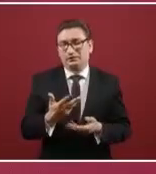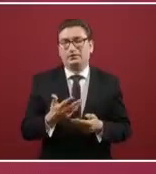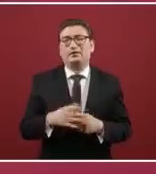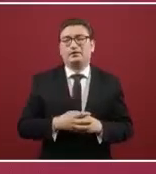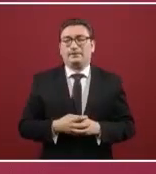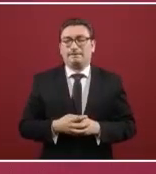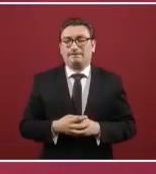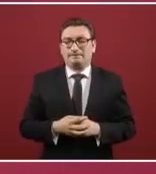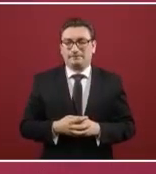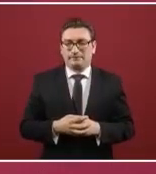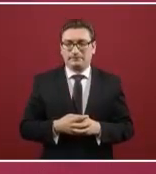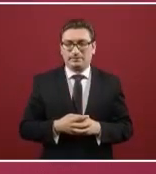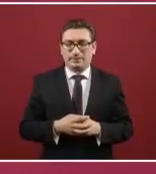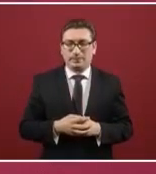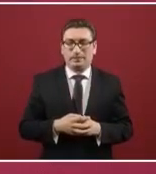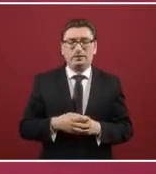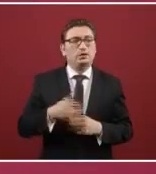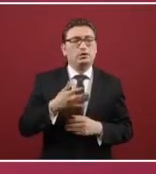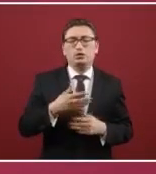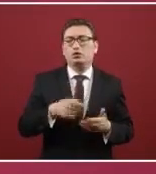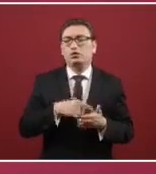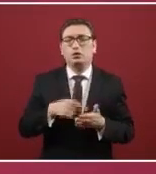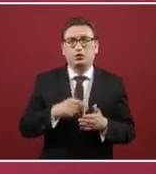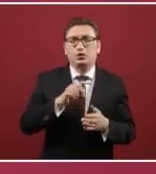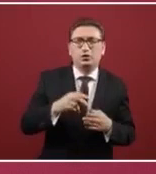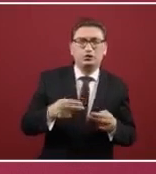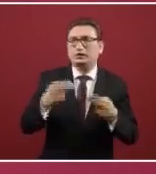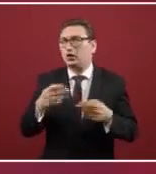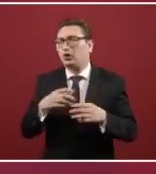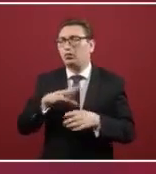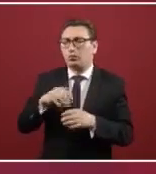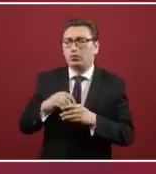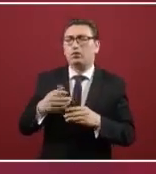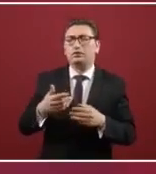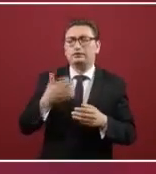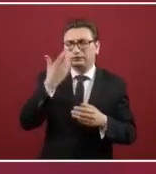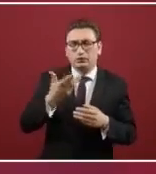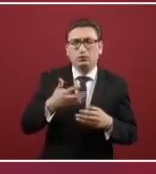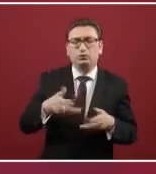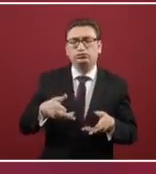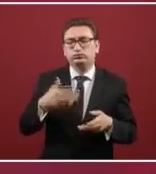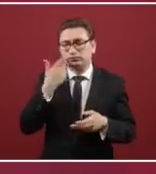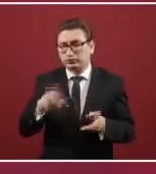Van a buscar al mercado la rentabilidad.